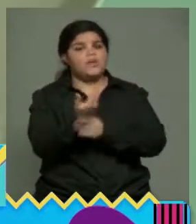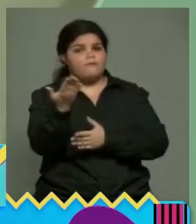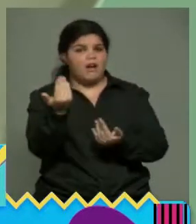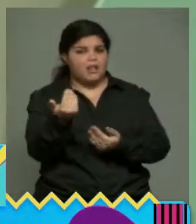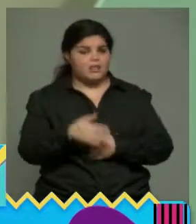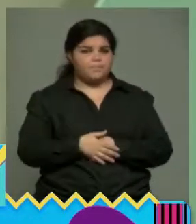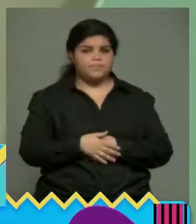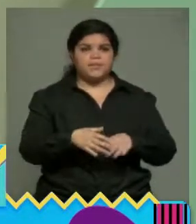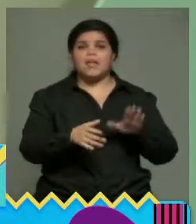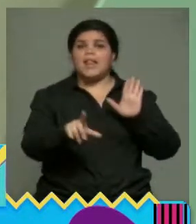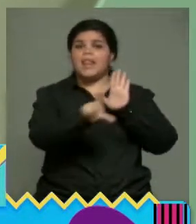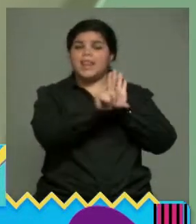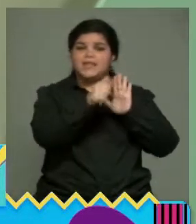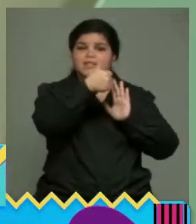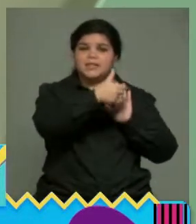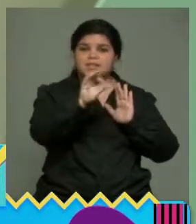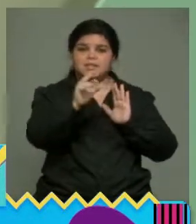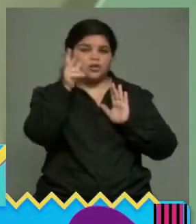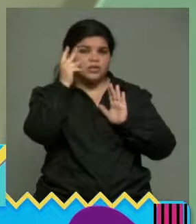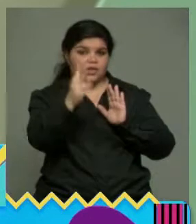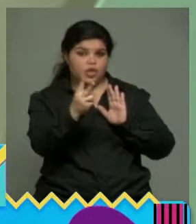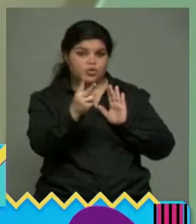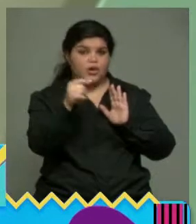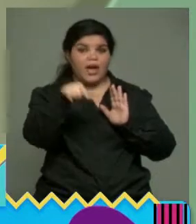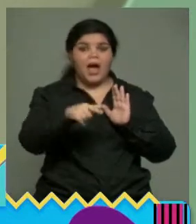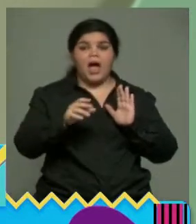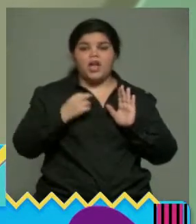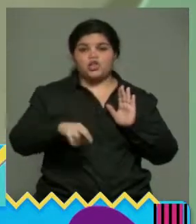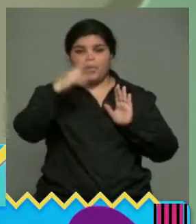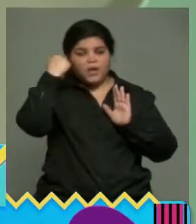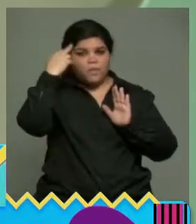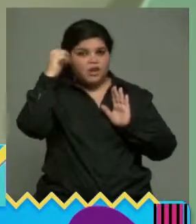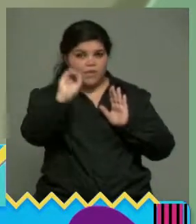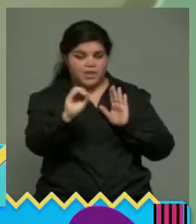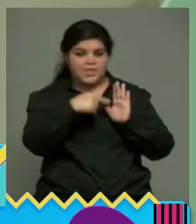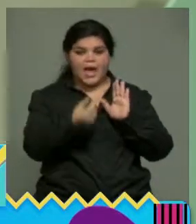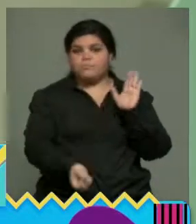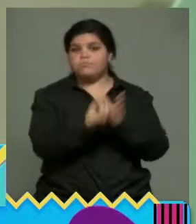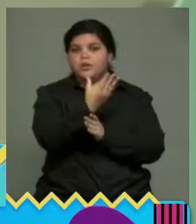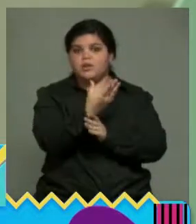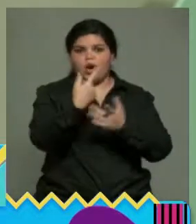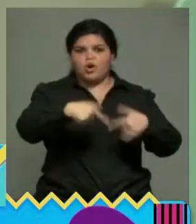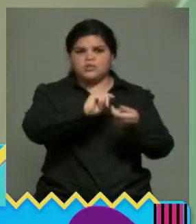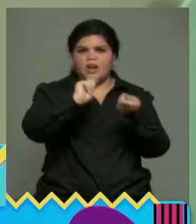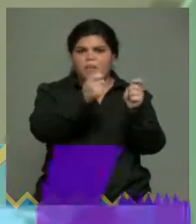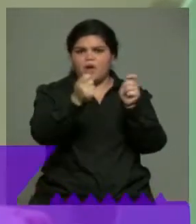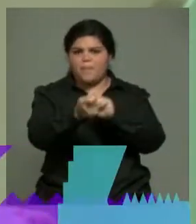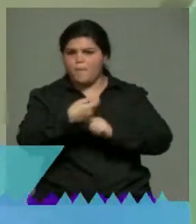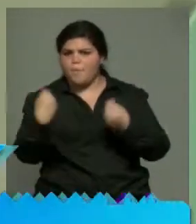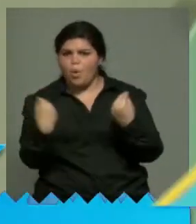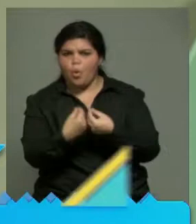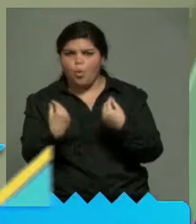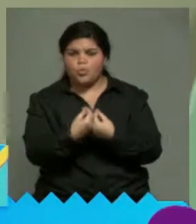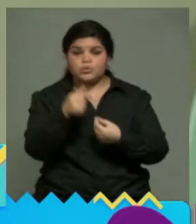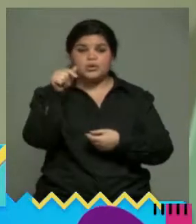la provincial, la 6082, han habido muchas modificaciones. Esta tuvo mucho más efecto porque toca un